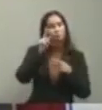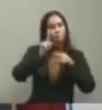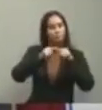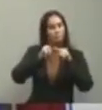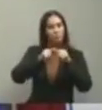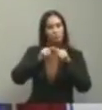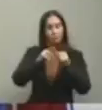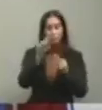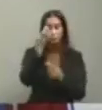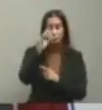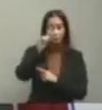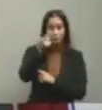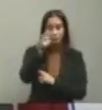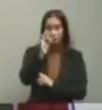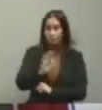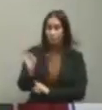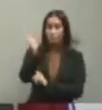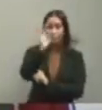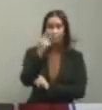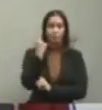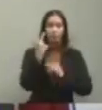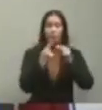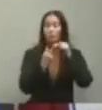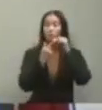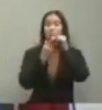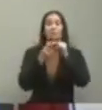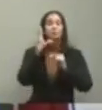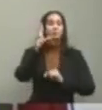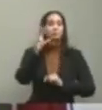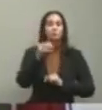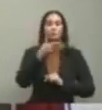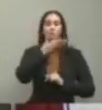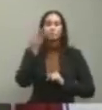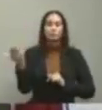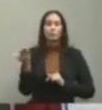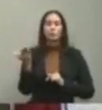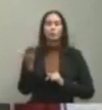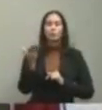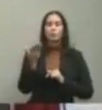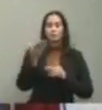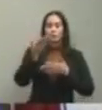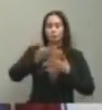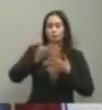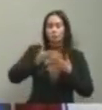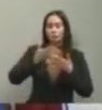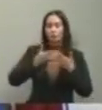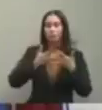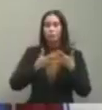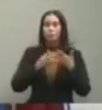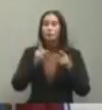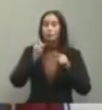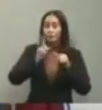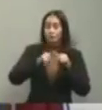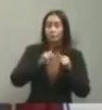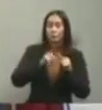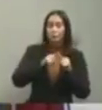no hay una medicina para el cob y 19 específica el manejo es sintomático